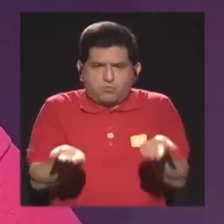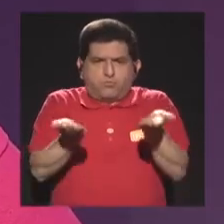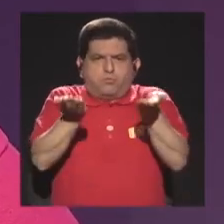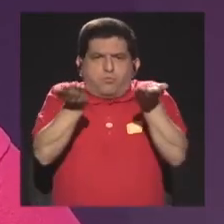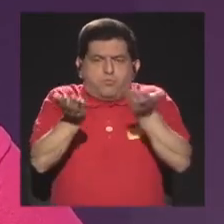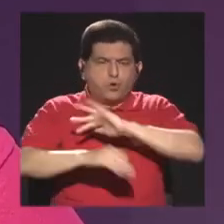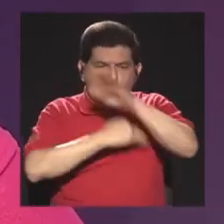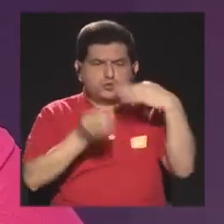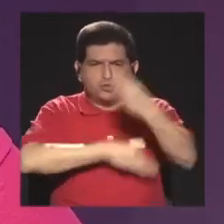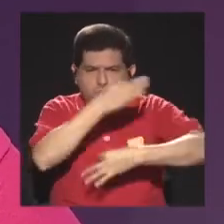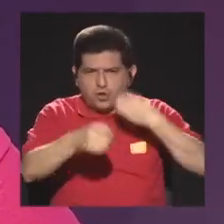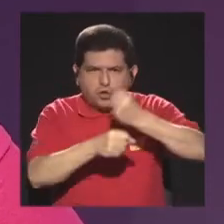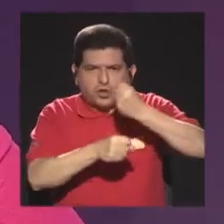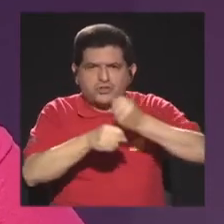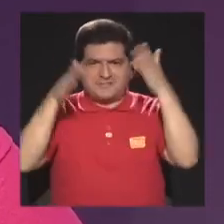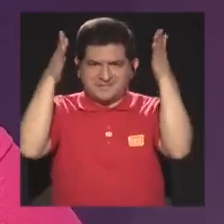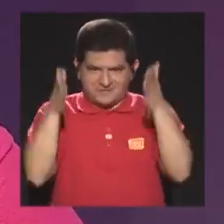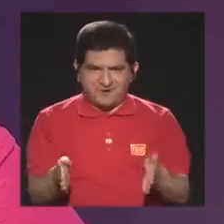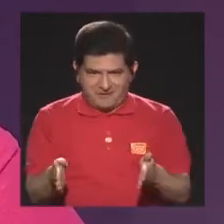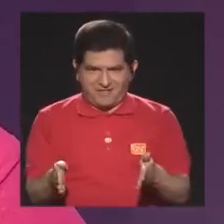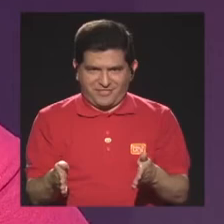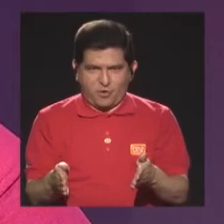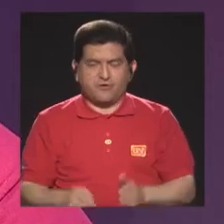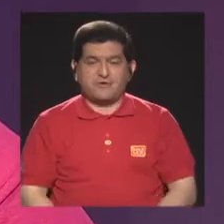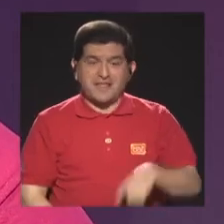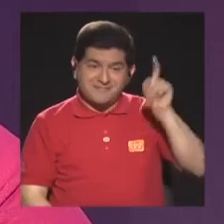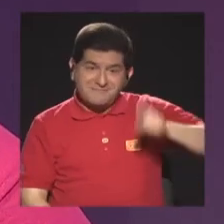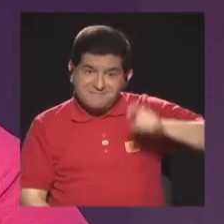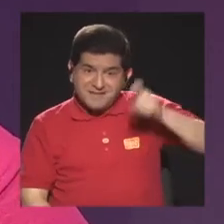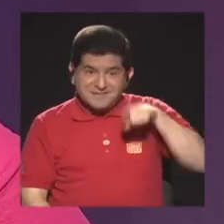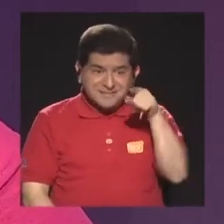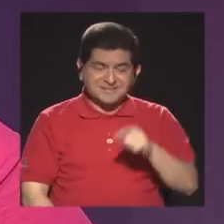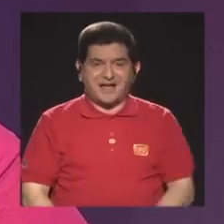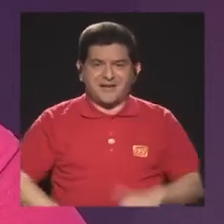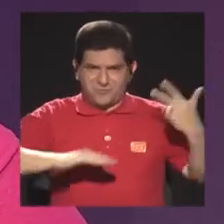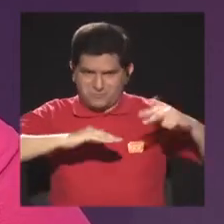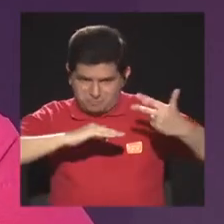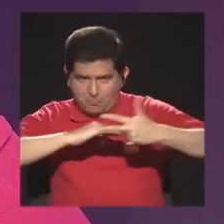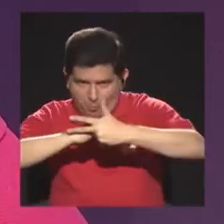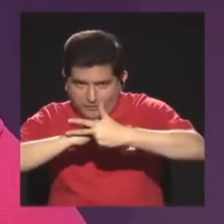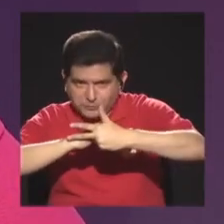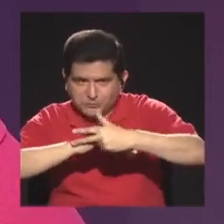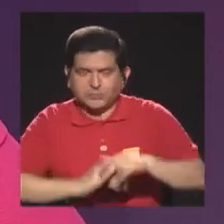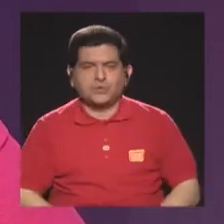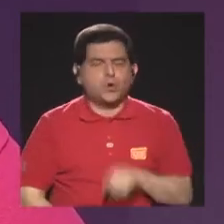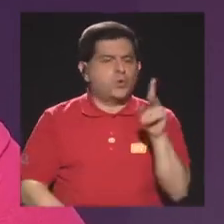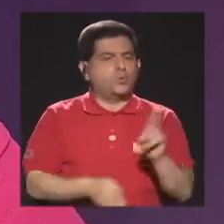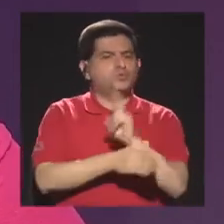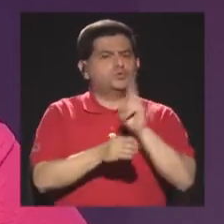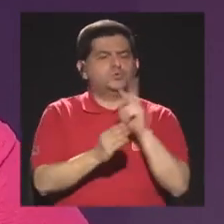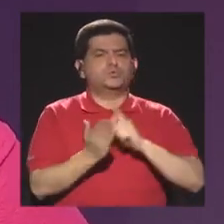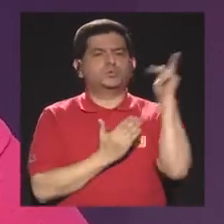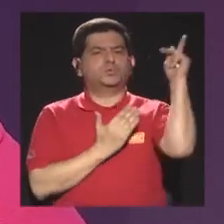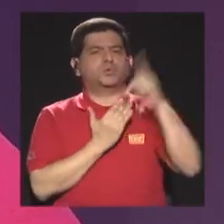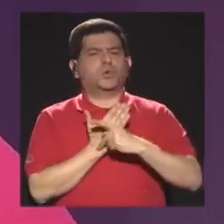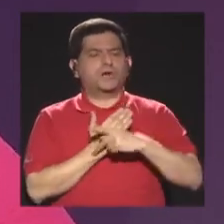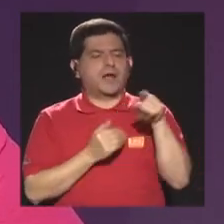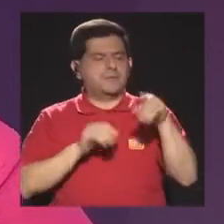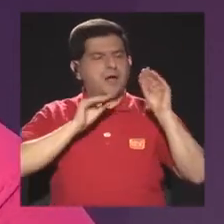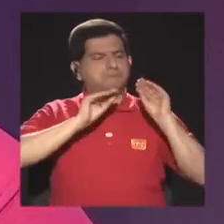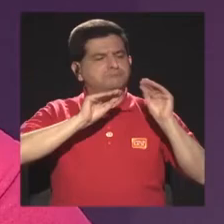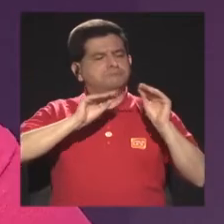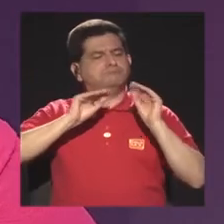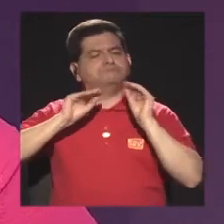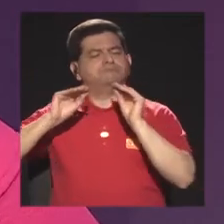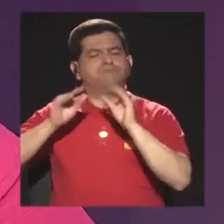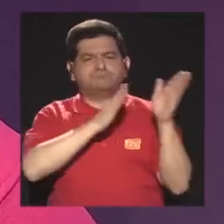todo tipo de trabajador que tiene que ver con el puerto. Usted utiliza ese programa y los puede ir